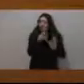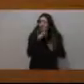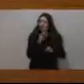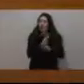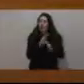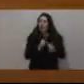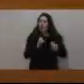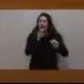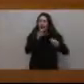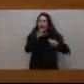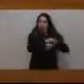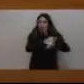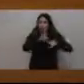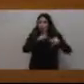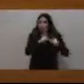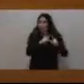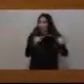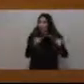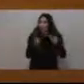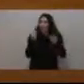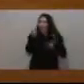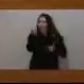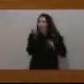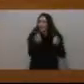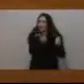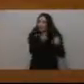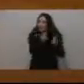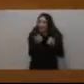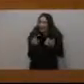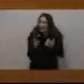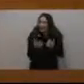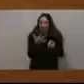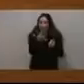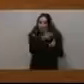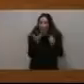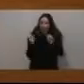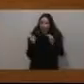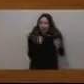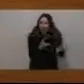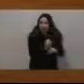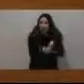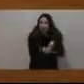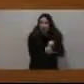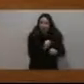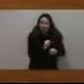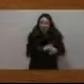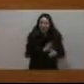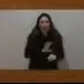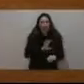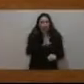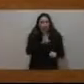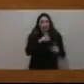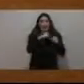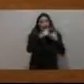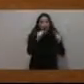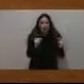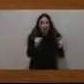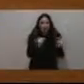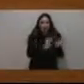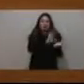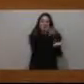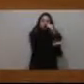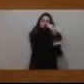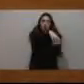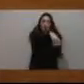Gobierno del Principado de Asturias considera necesaria e irrenunciable para nuestra región la instalación de una planta de regasificación